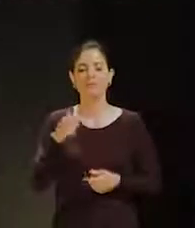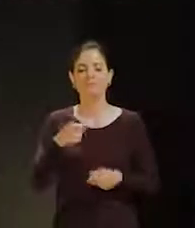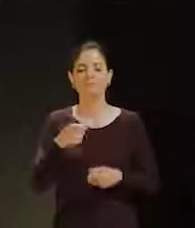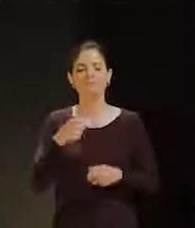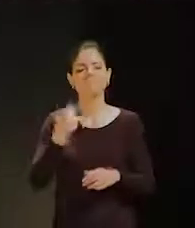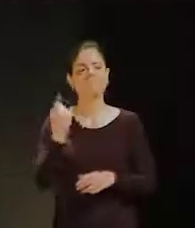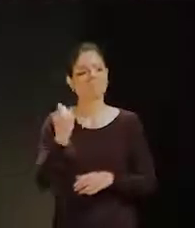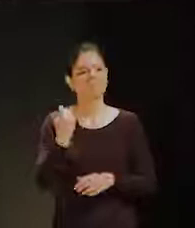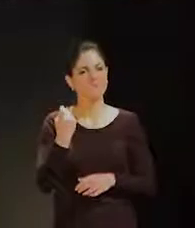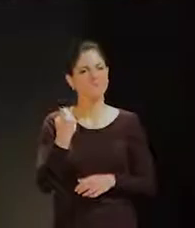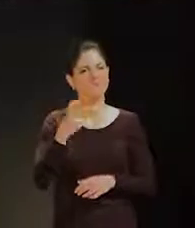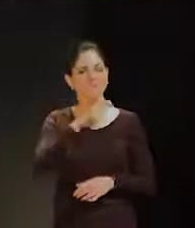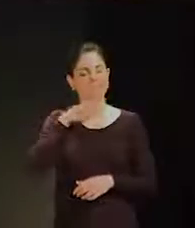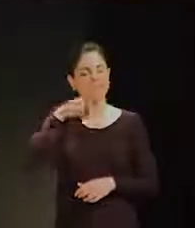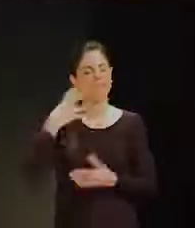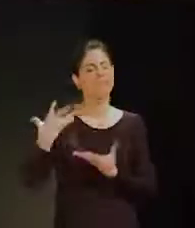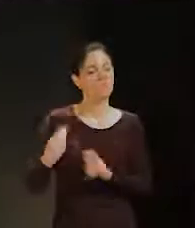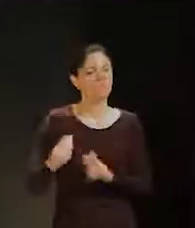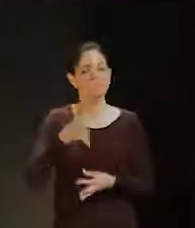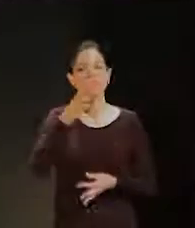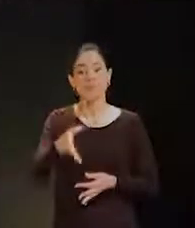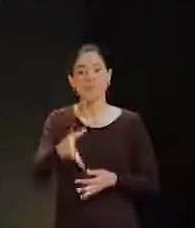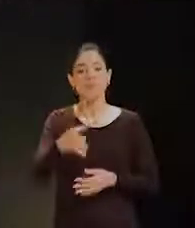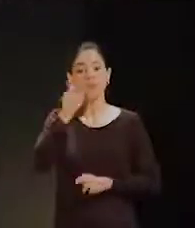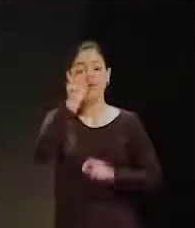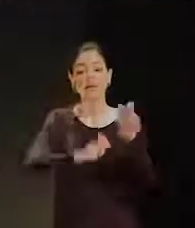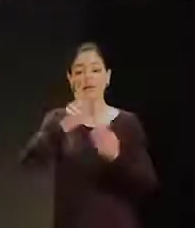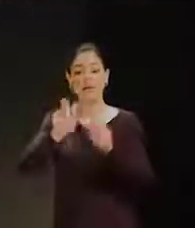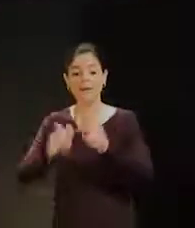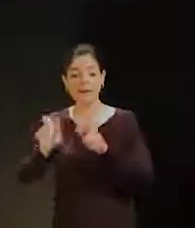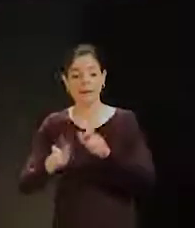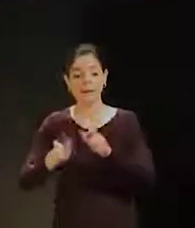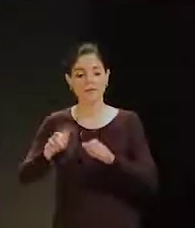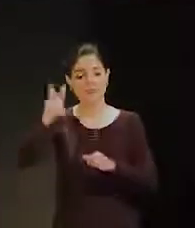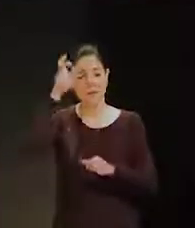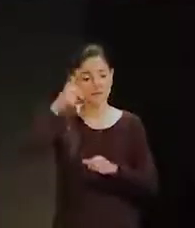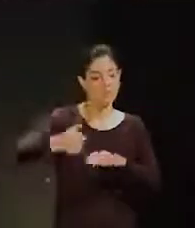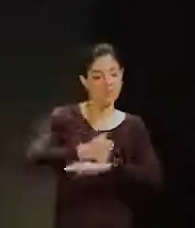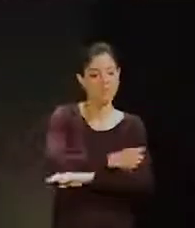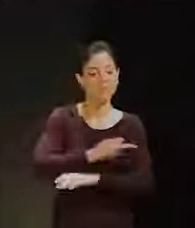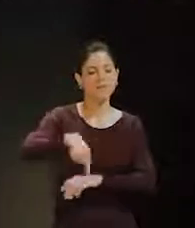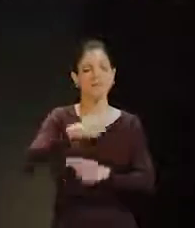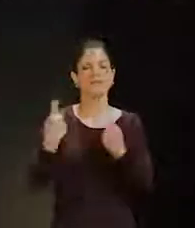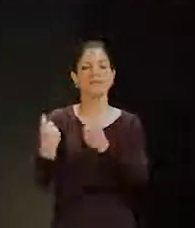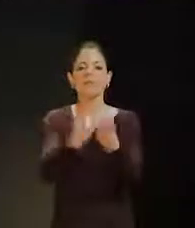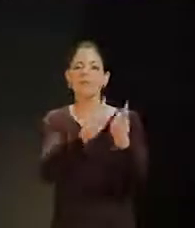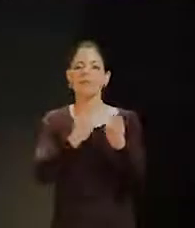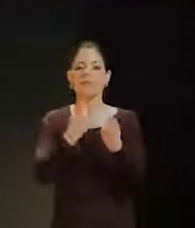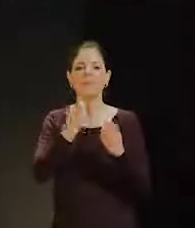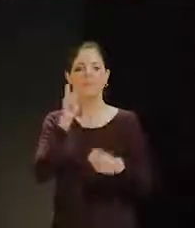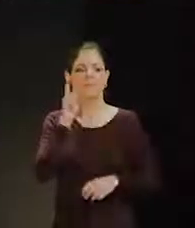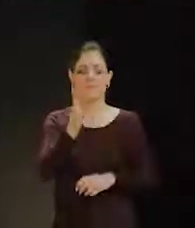sirvió muchísimo. Porque la gente del pueblo necesita